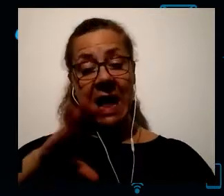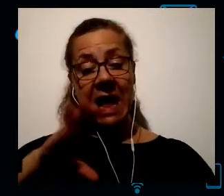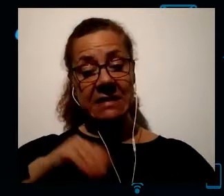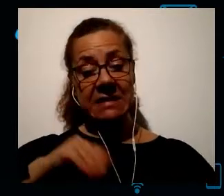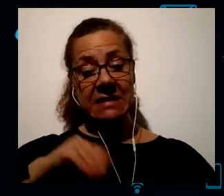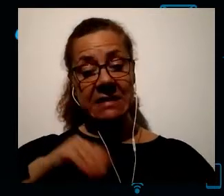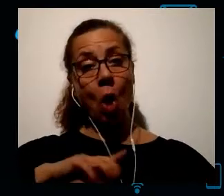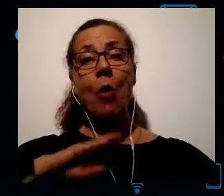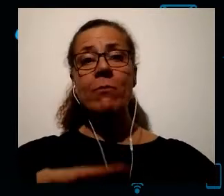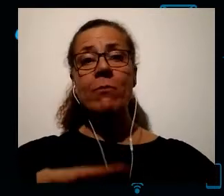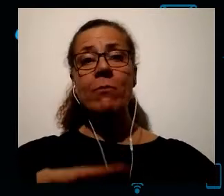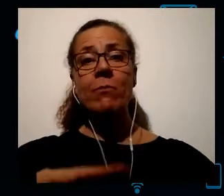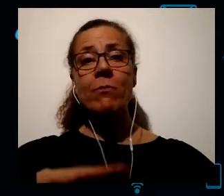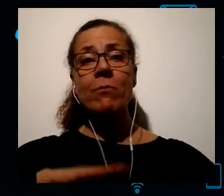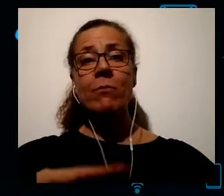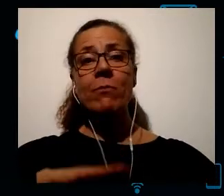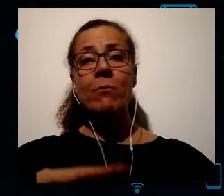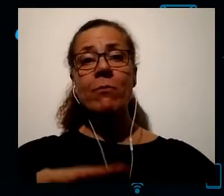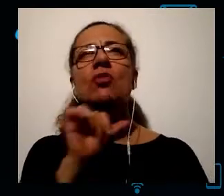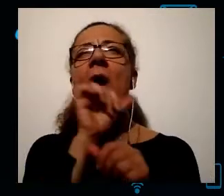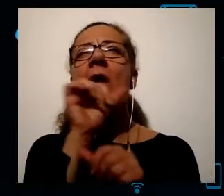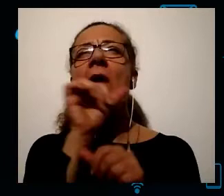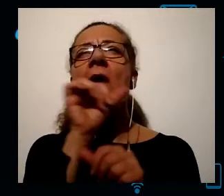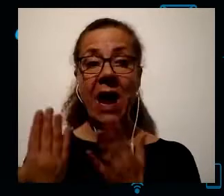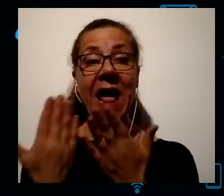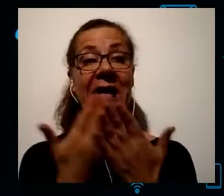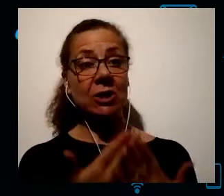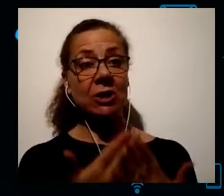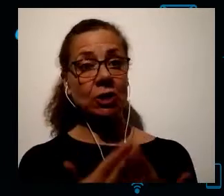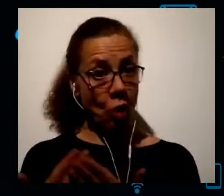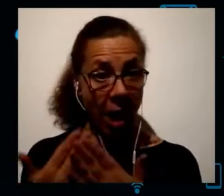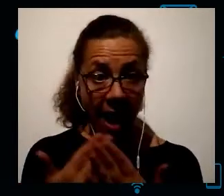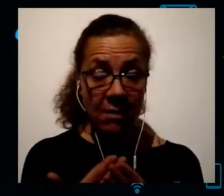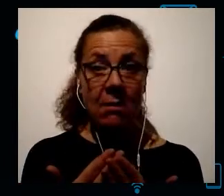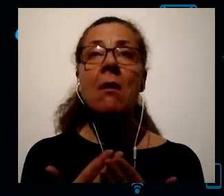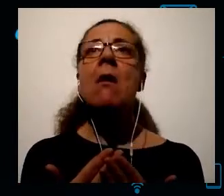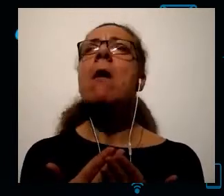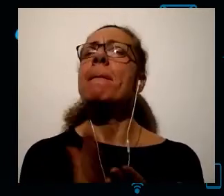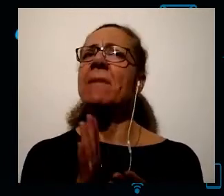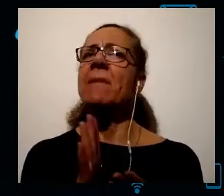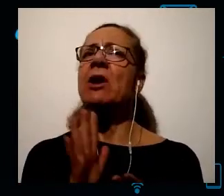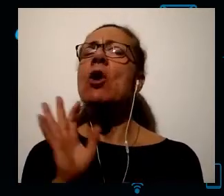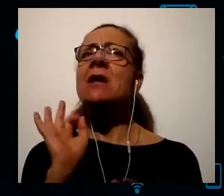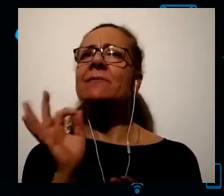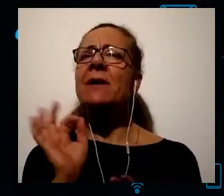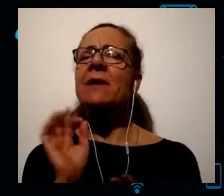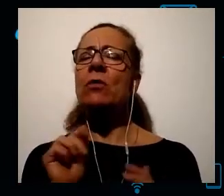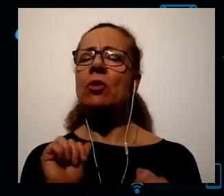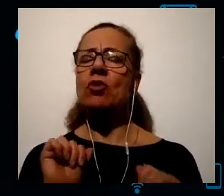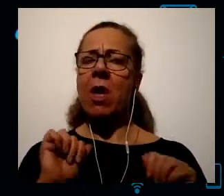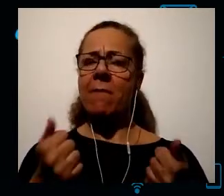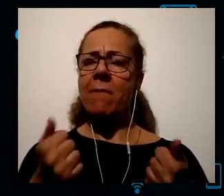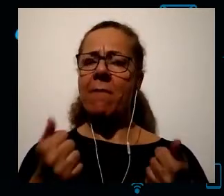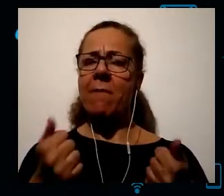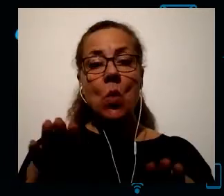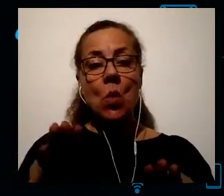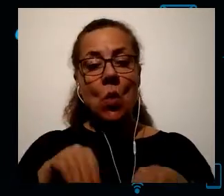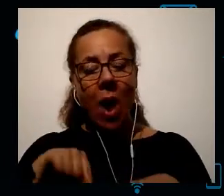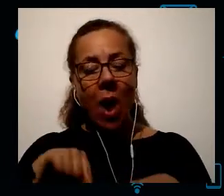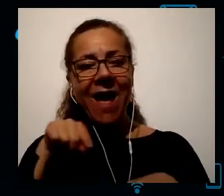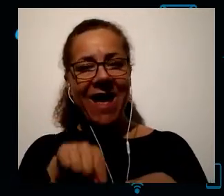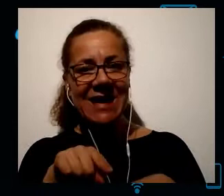la cabeza de una manera natural en el entorno escolar y es cierto que cuando comenzamos a conjugar esta adquisición de competencia